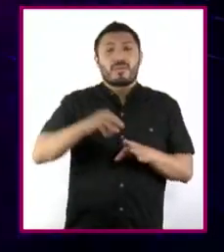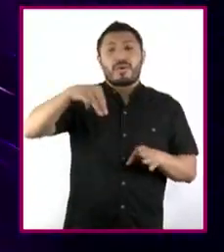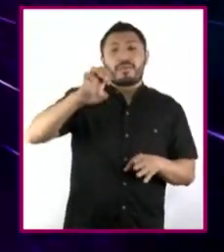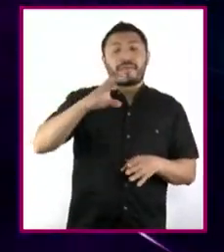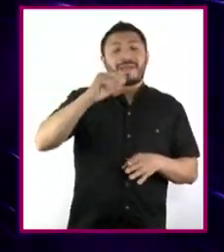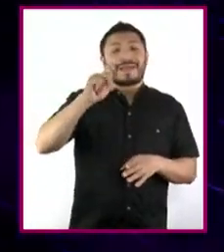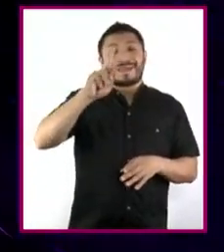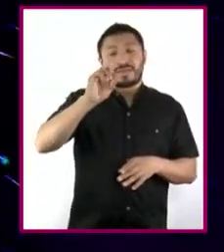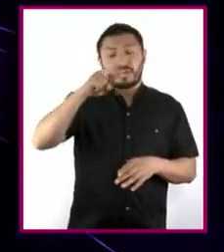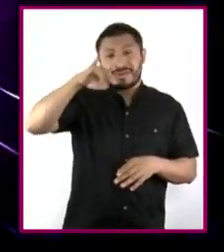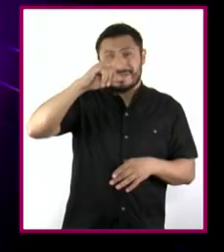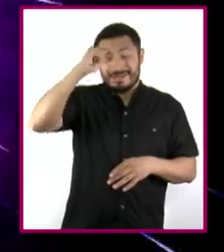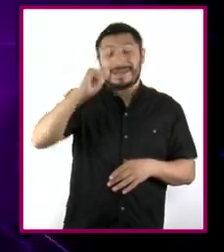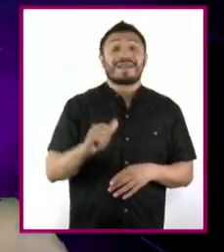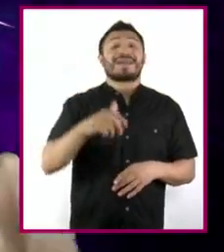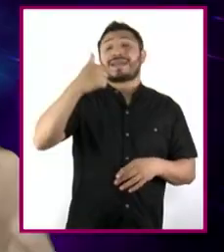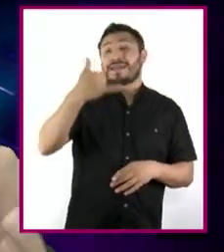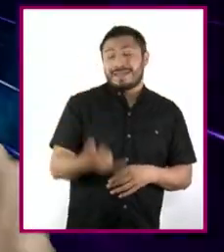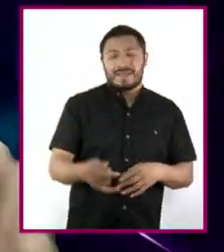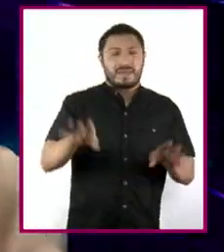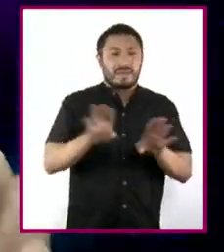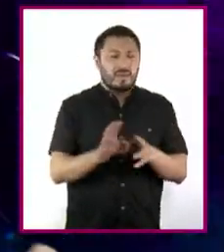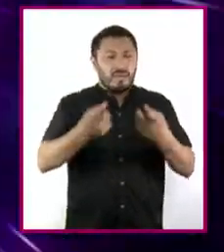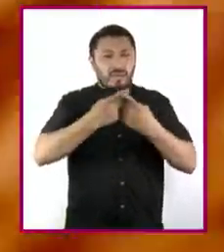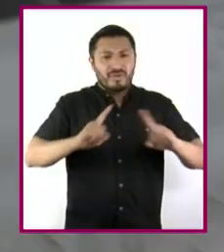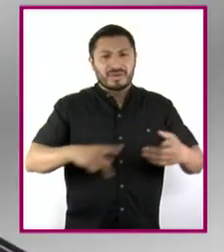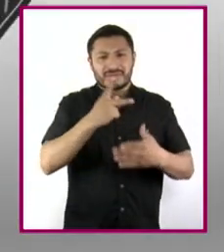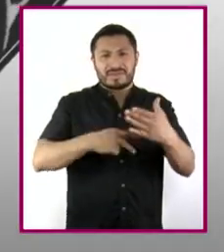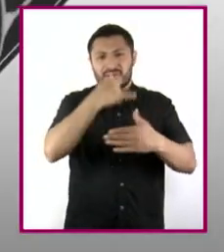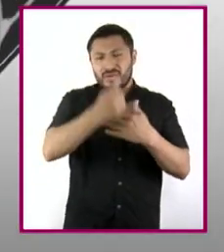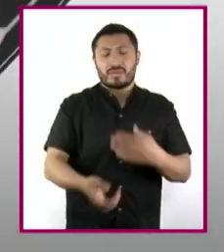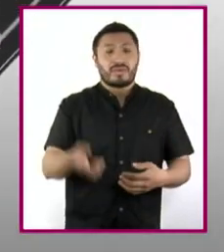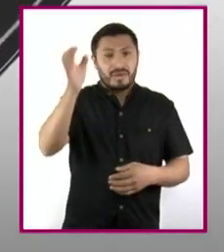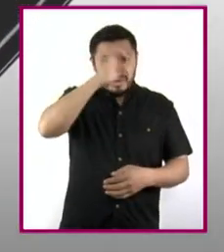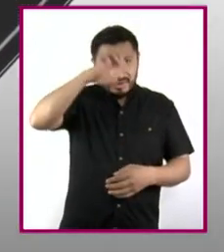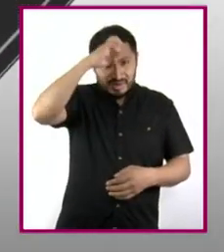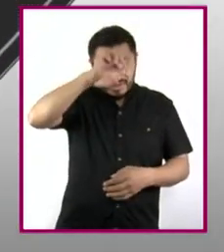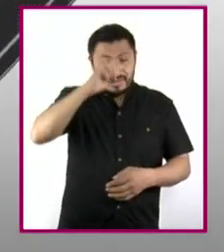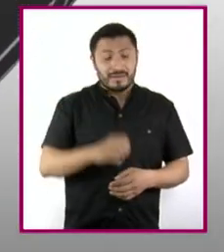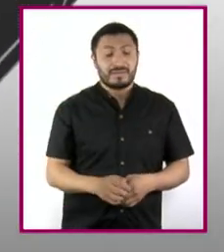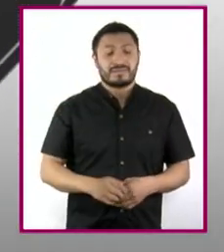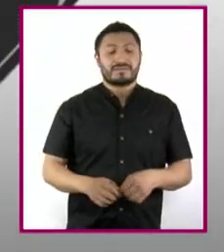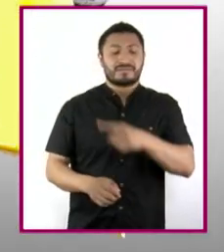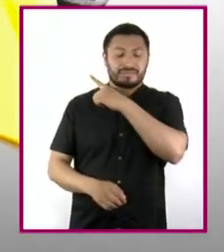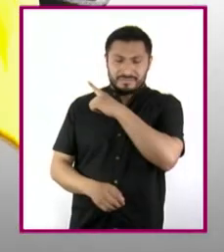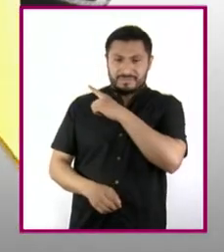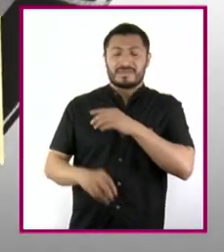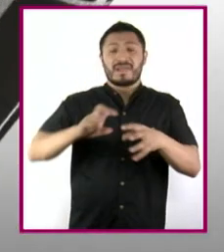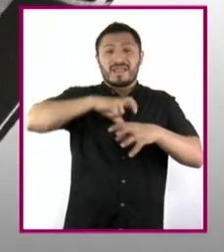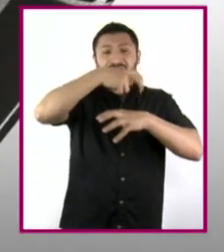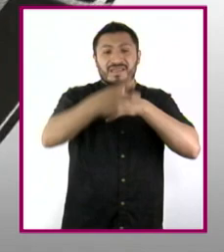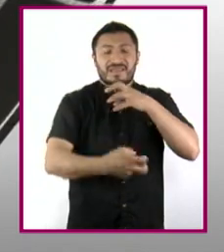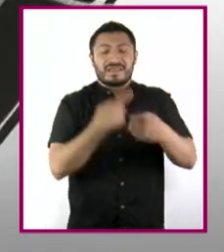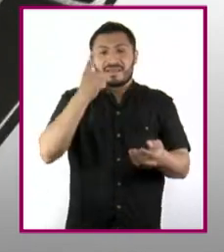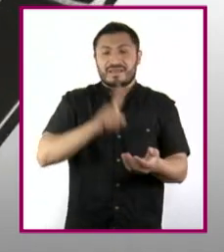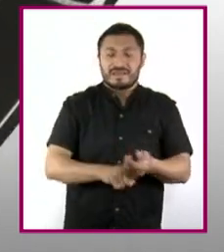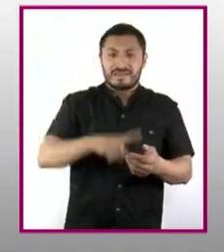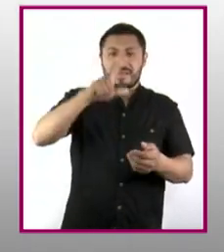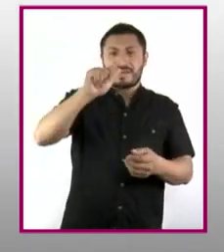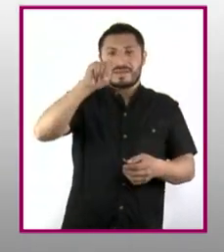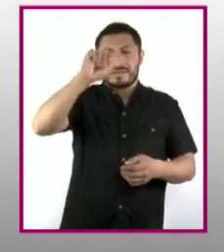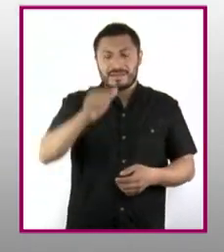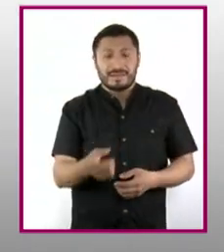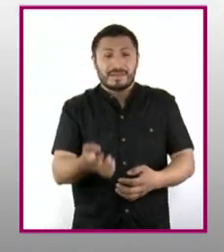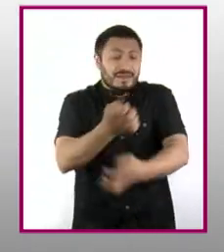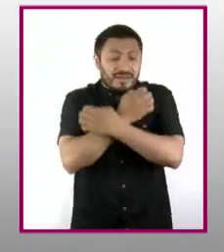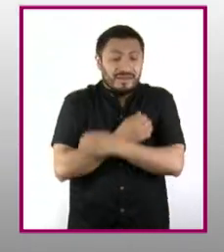y las comunicaciones para el desarrollo de proyectos experimentales. Los CANSAT, o satélites enlatados educativos, por ejemplo,